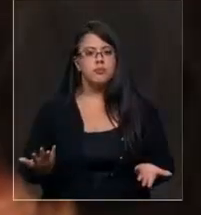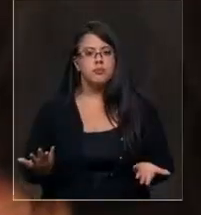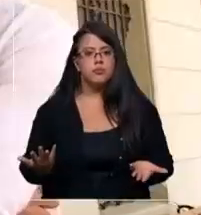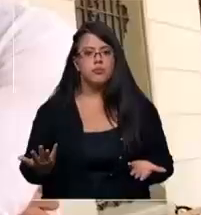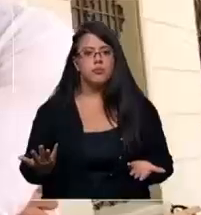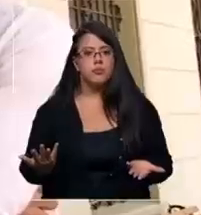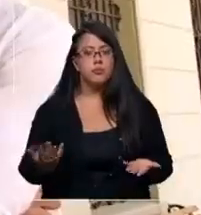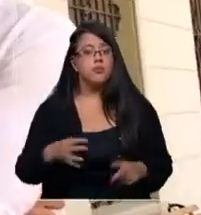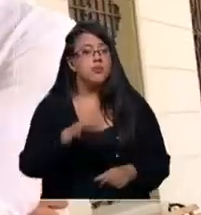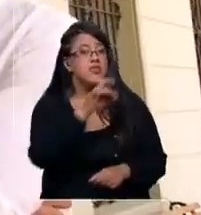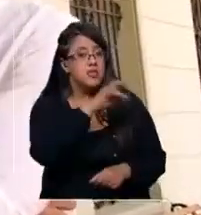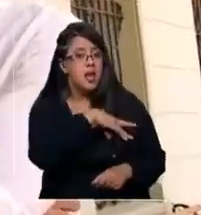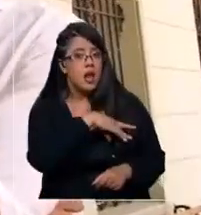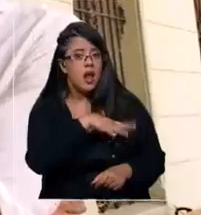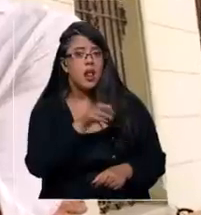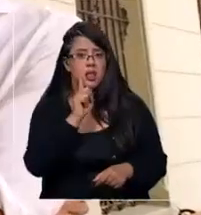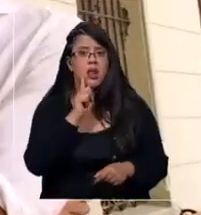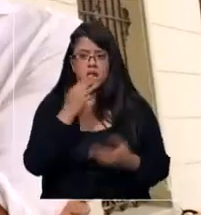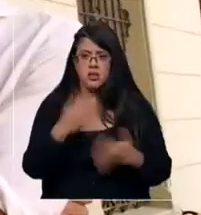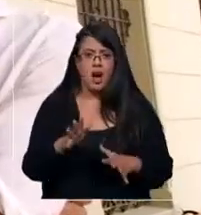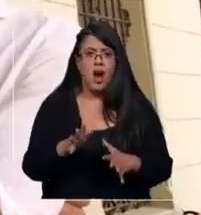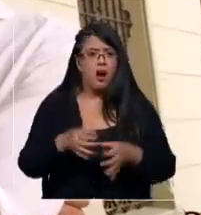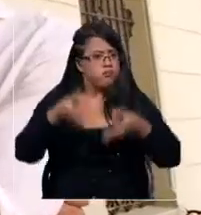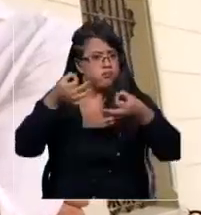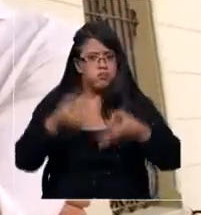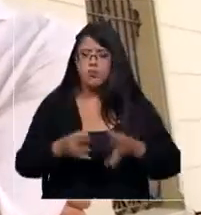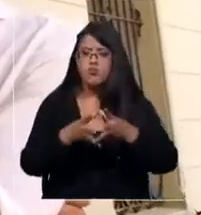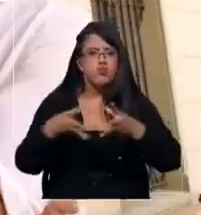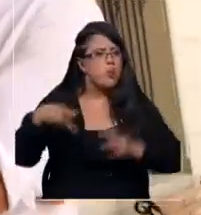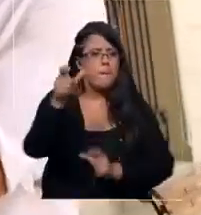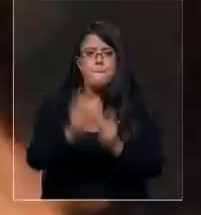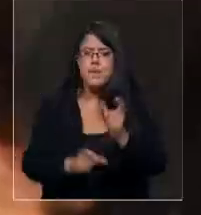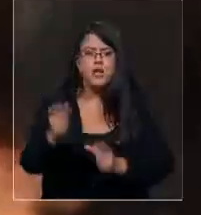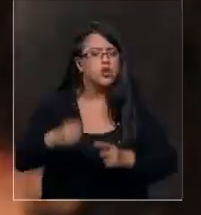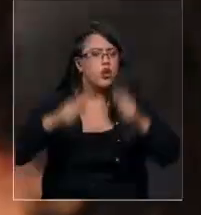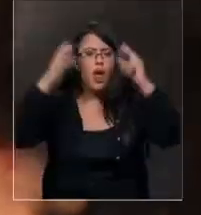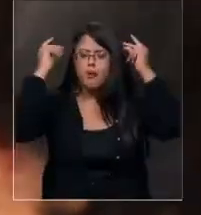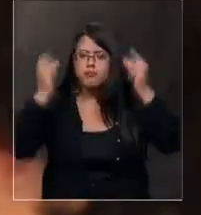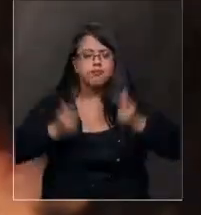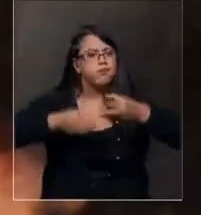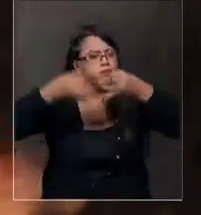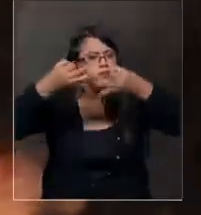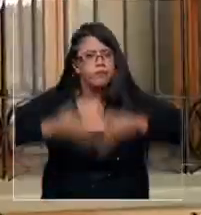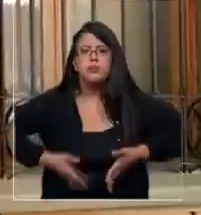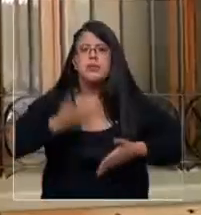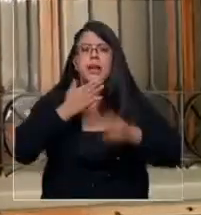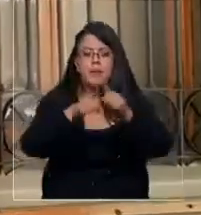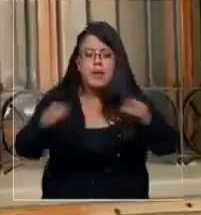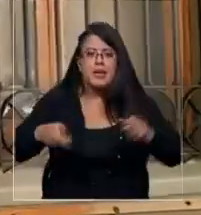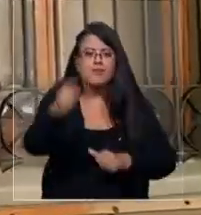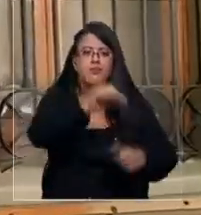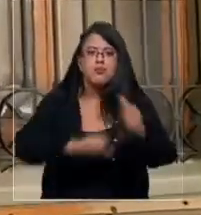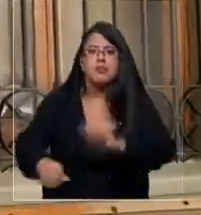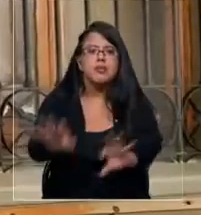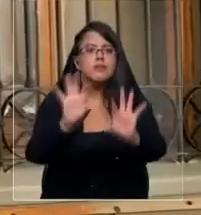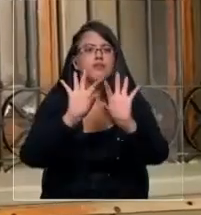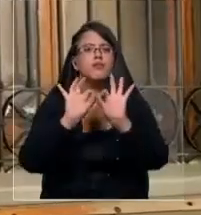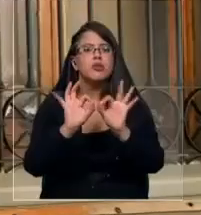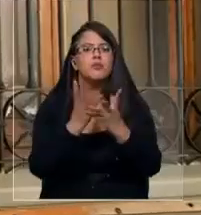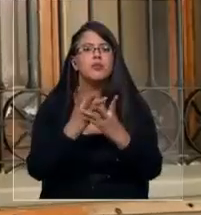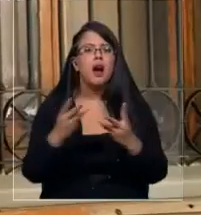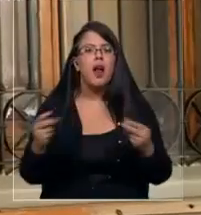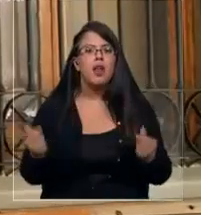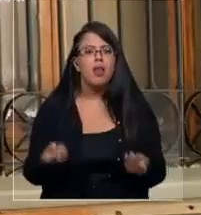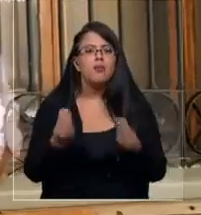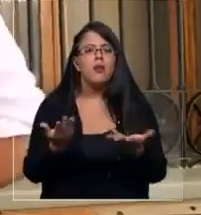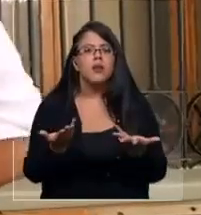Chile tiene mucho potencial, tiene mucho personal capacitado para hacer ciencia, tiene ciencia de muy buena calidad. ¿Qué te dijo tu familia cuando llegaste a la casa